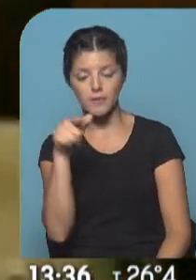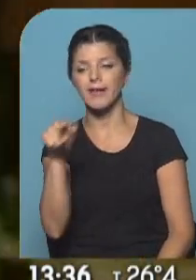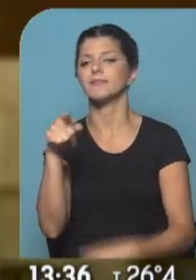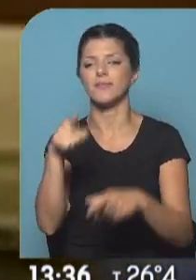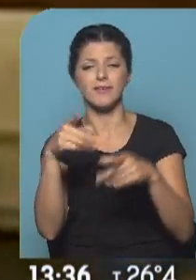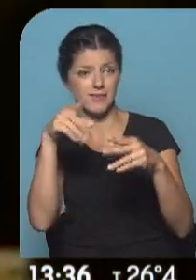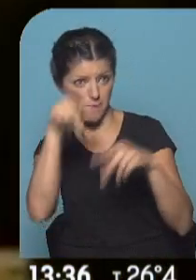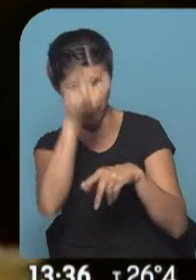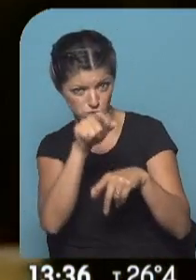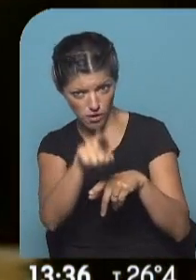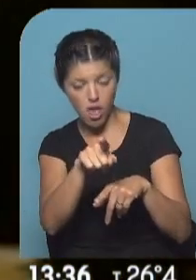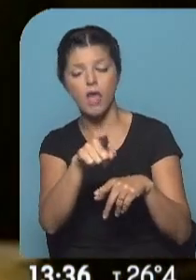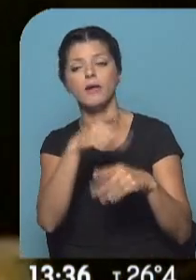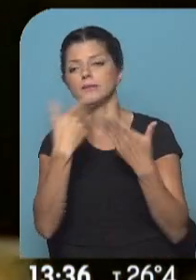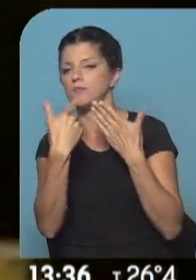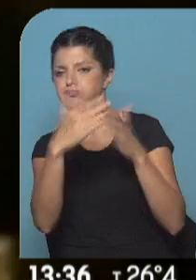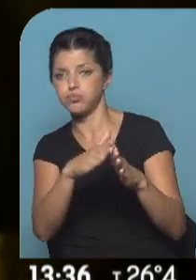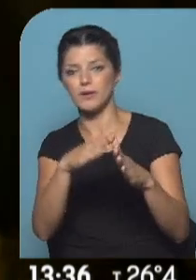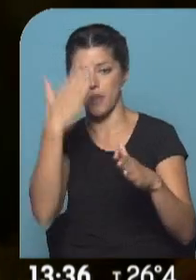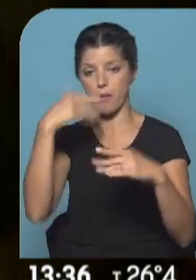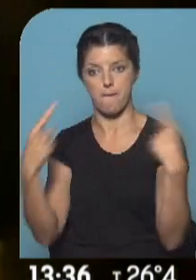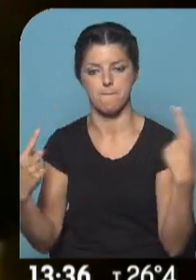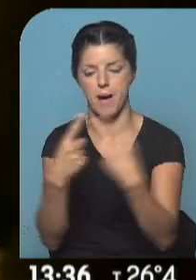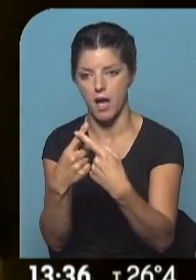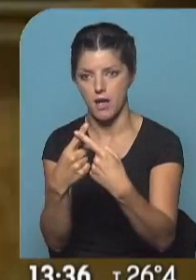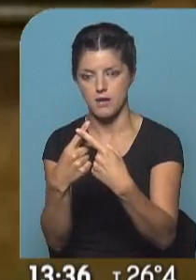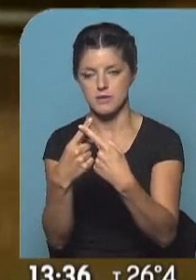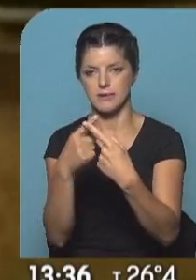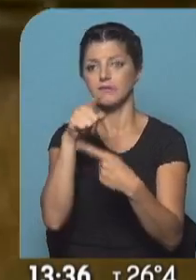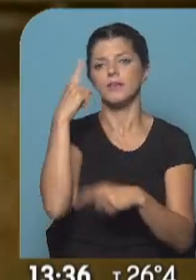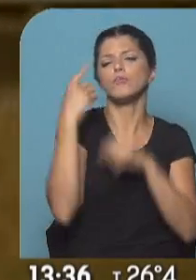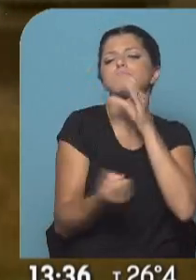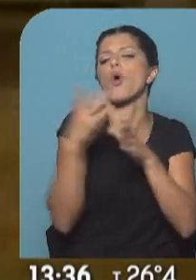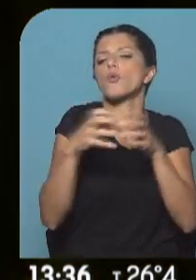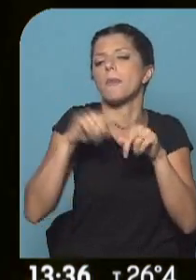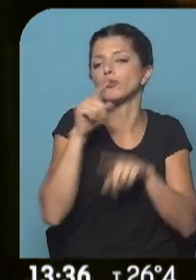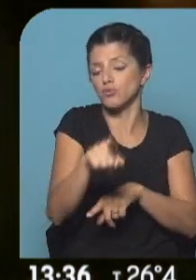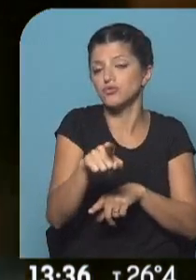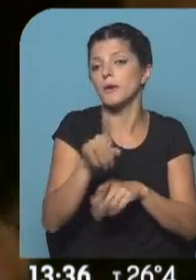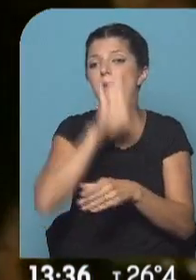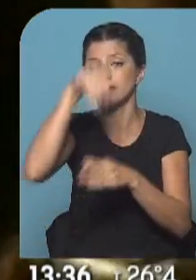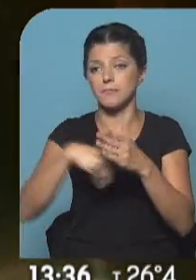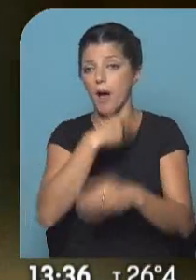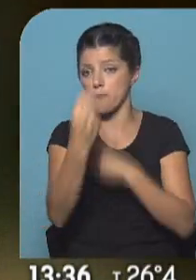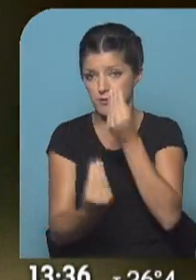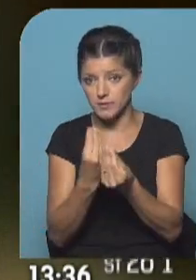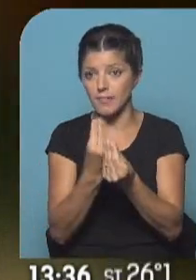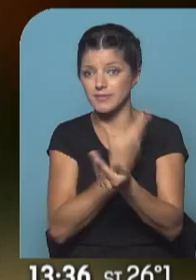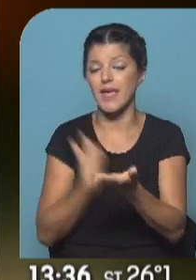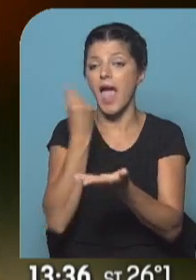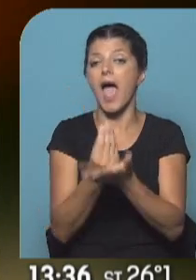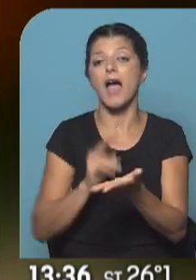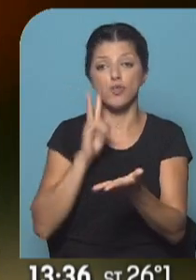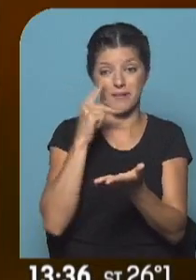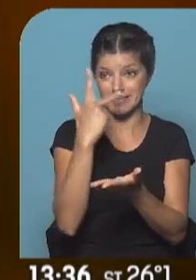de Shevardnadze, a quien enfrenta. Para ello, funda un partido propio y se presenta a las presidenciales de 2003. Pierde,